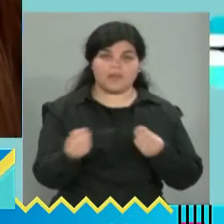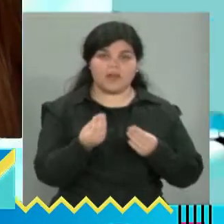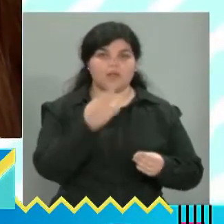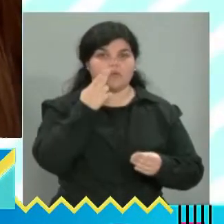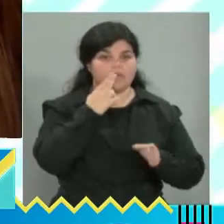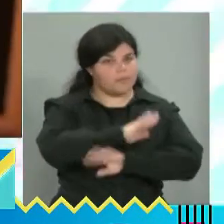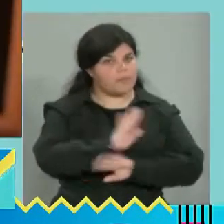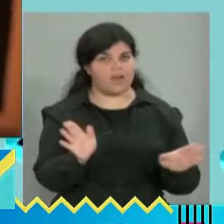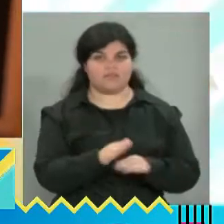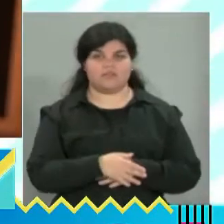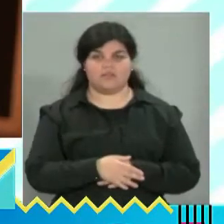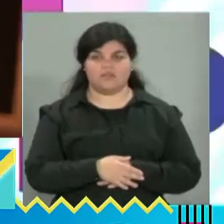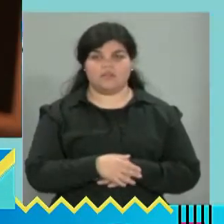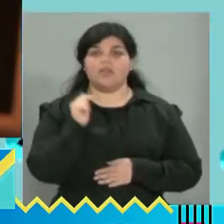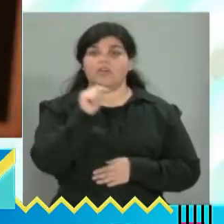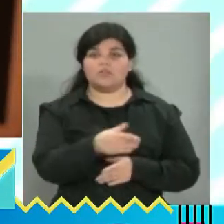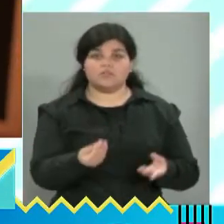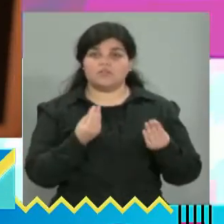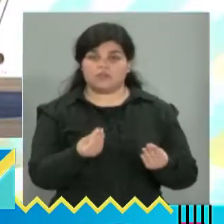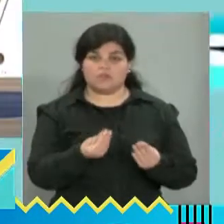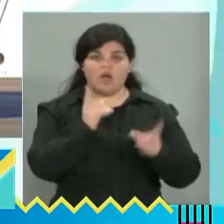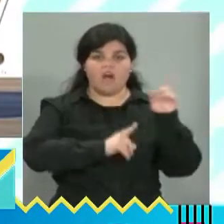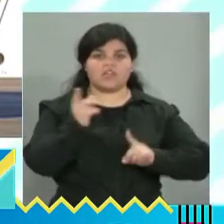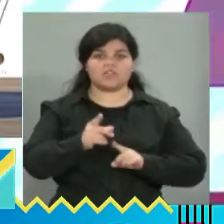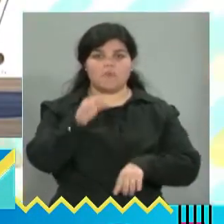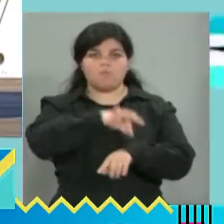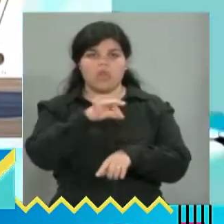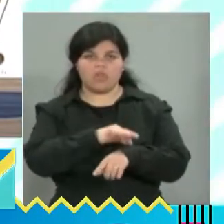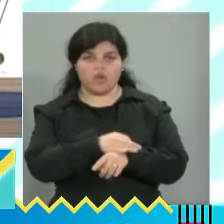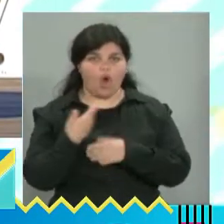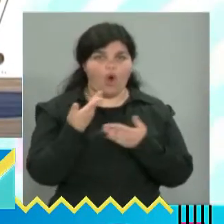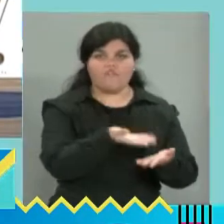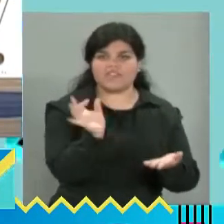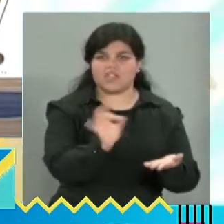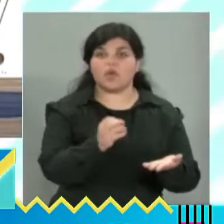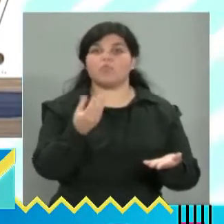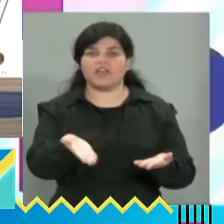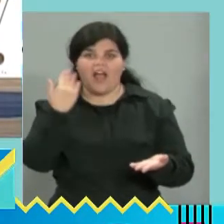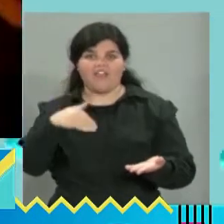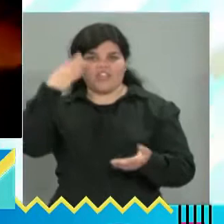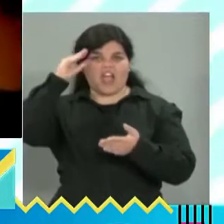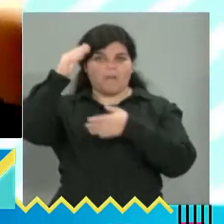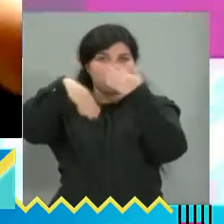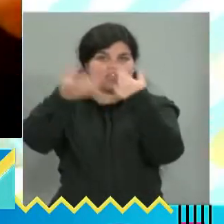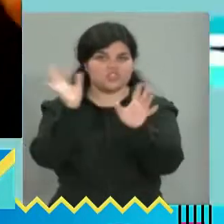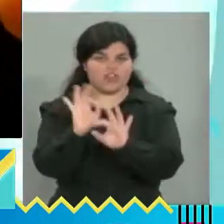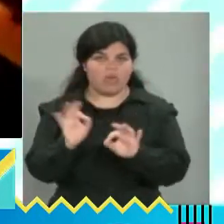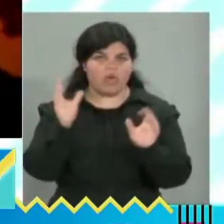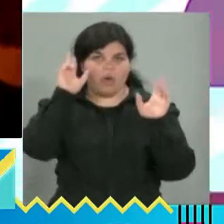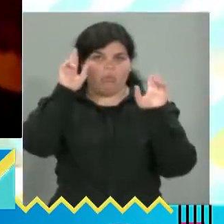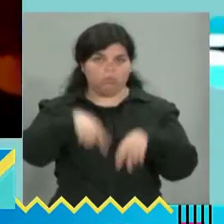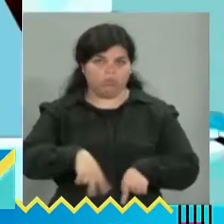tabáquica. Creo que muchas veces los médicos no lo ofrecen porque no están formados para ofrecerlo. Y si uno pregunta en